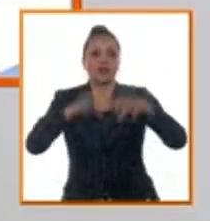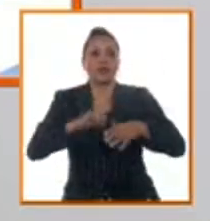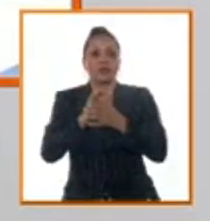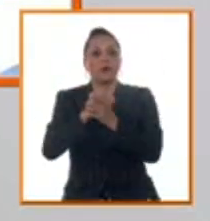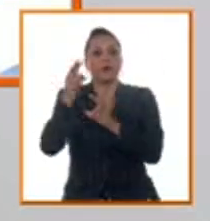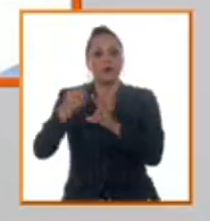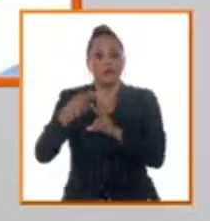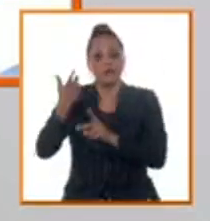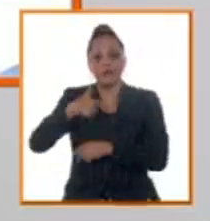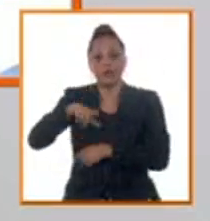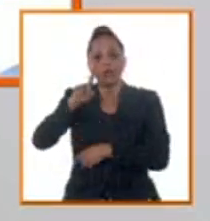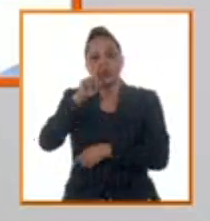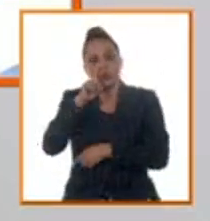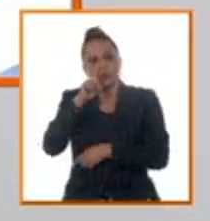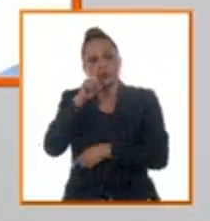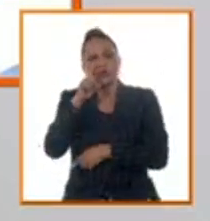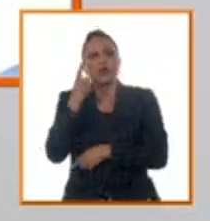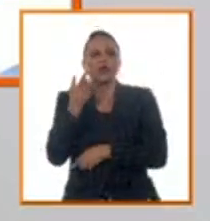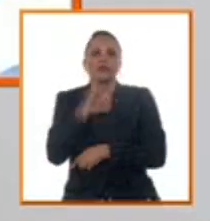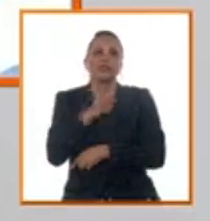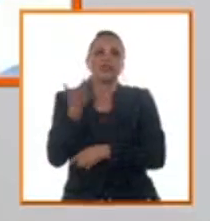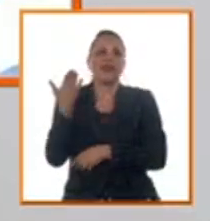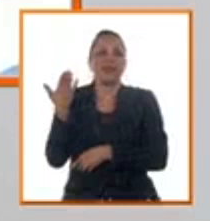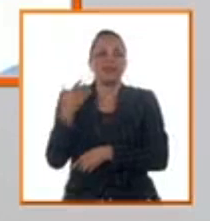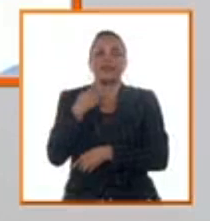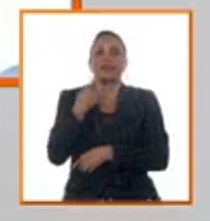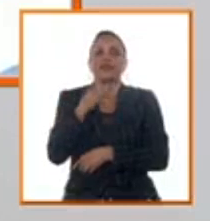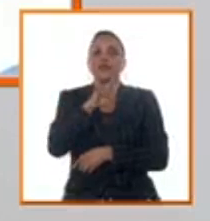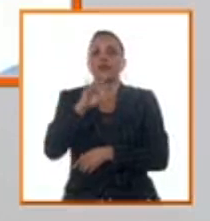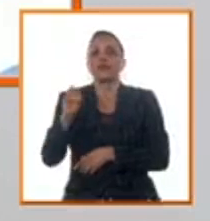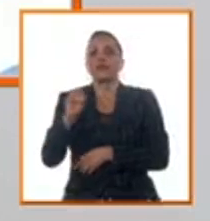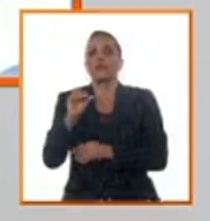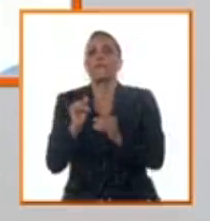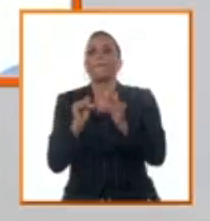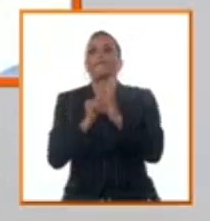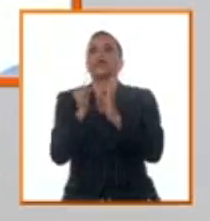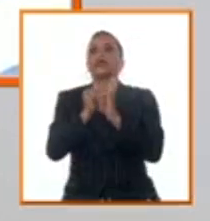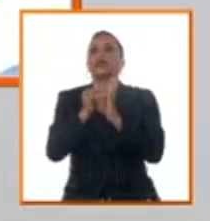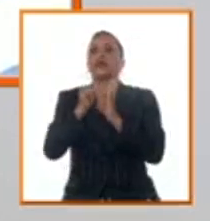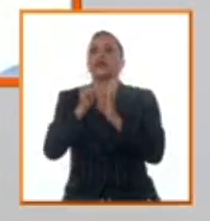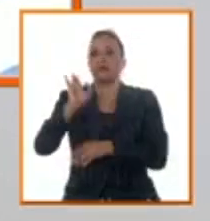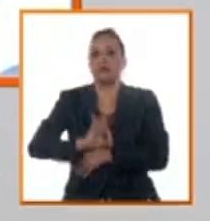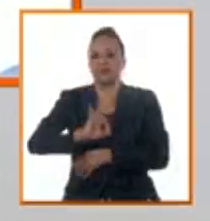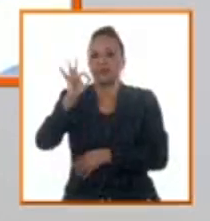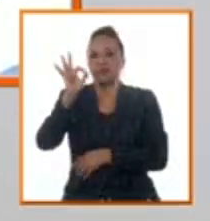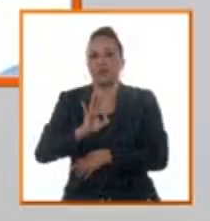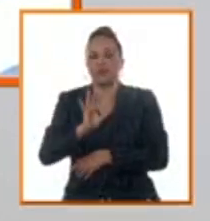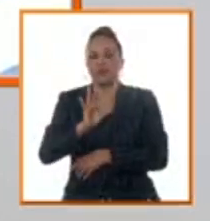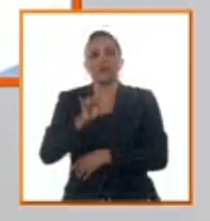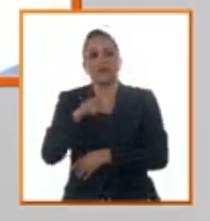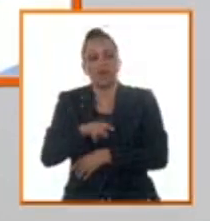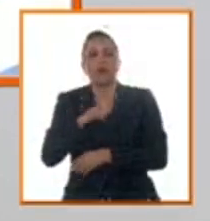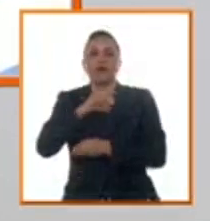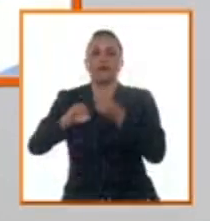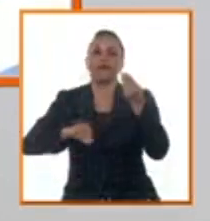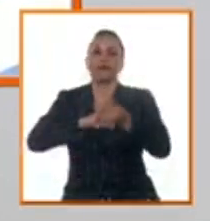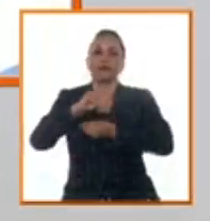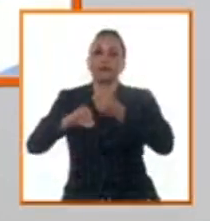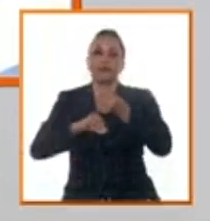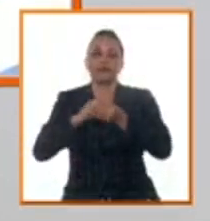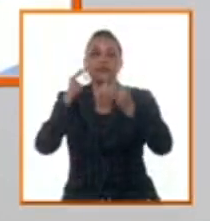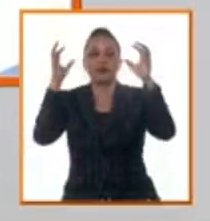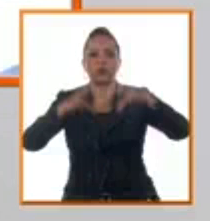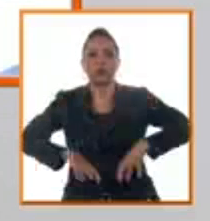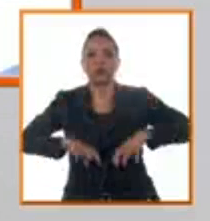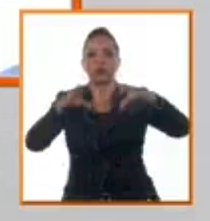junio, pues andábamos con 900 millones de metros cúbicos por debajo de la media histórica, o sea, la media histórica para este periodo. Y después de todo este